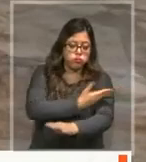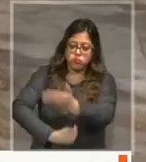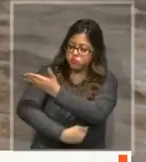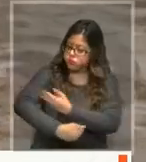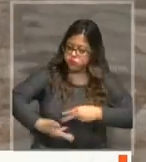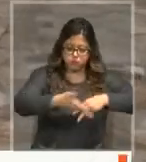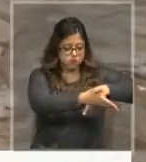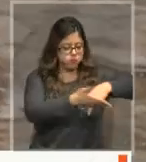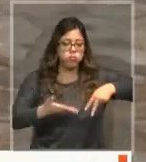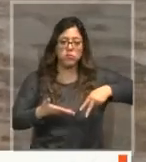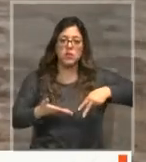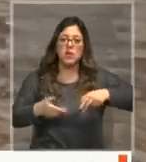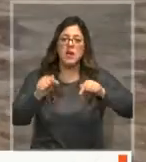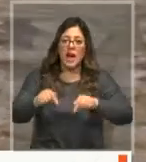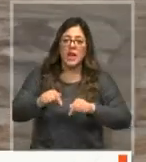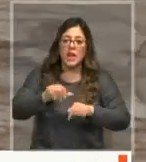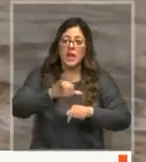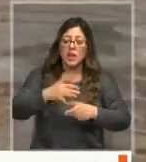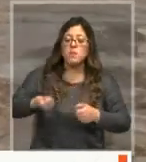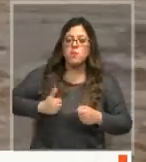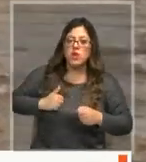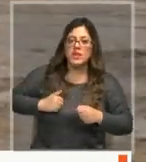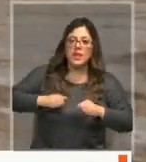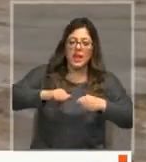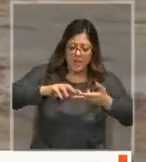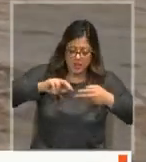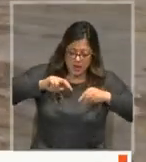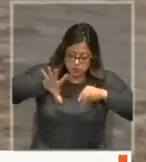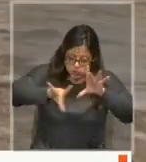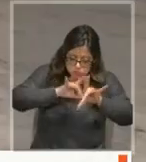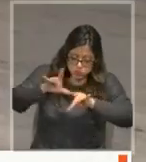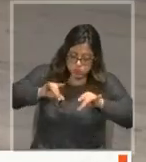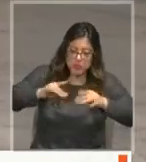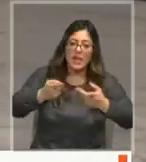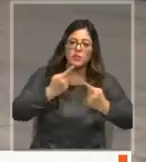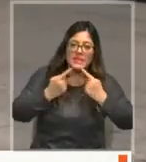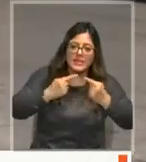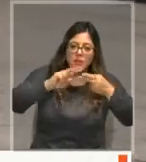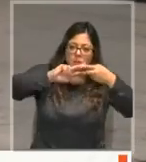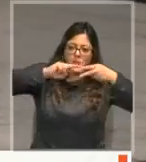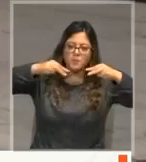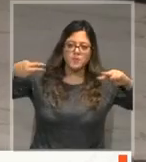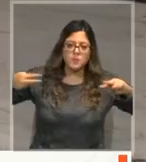policía realizará exámenes de ADN para constatar científicamente su identidad.